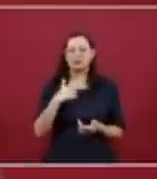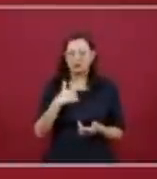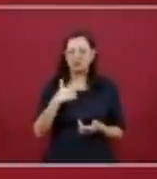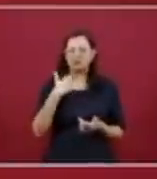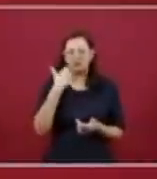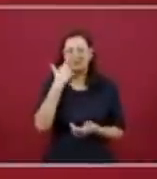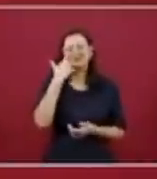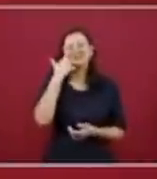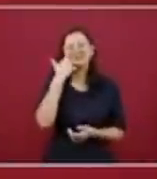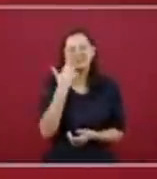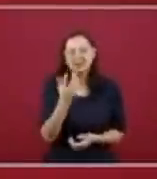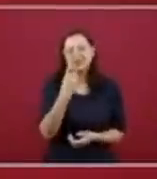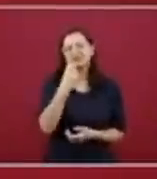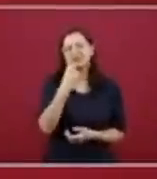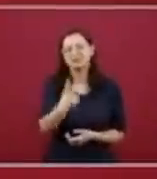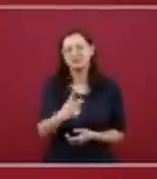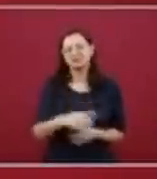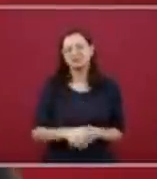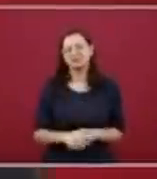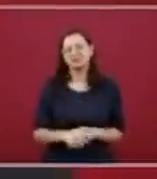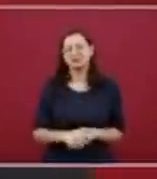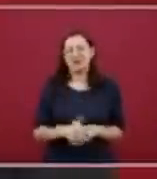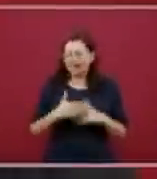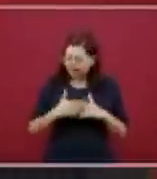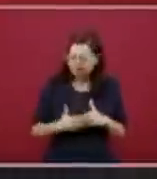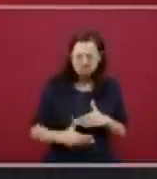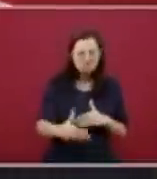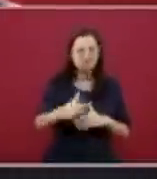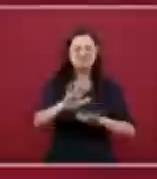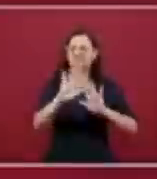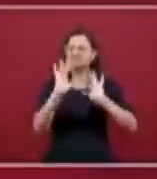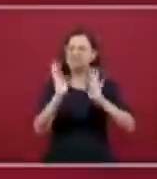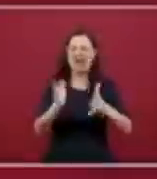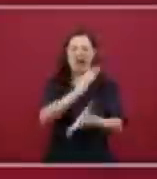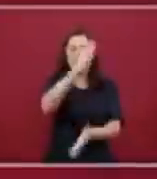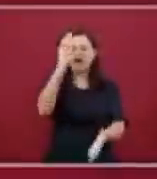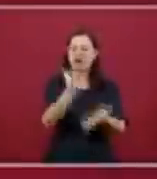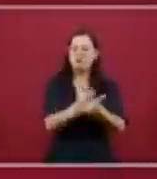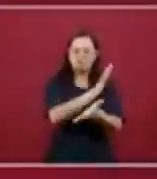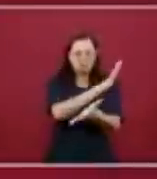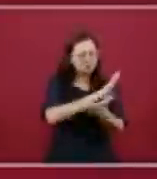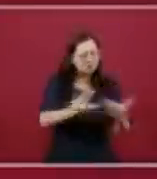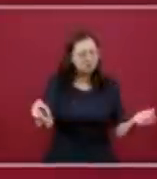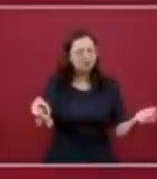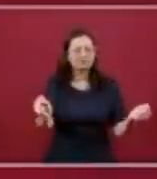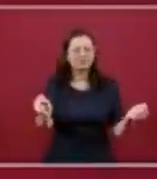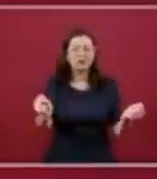decir eso. Es decir, ya no hay corrupción. O sea,